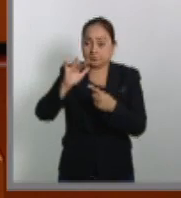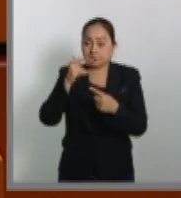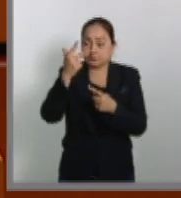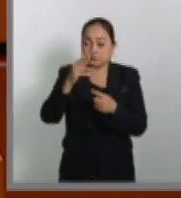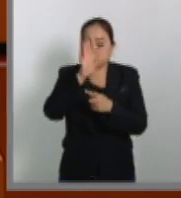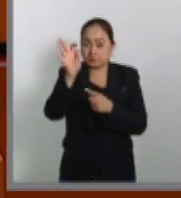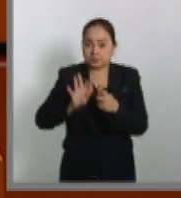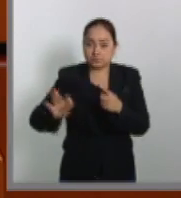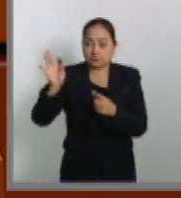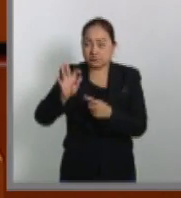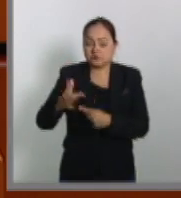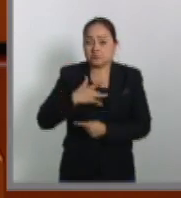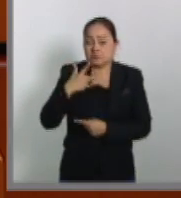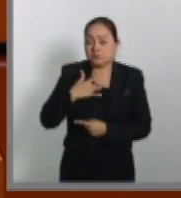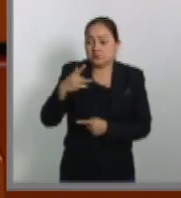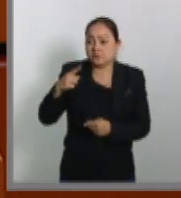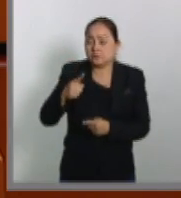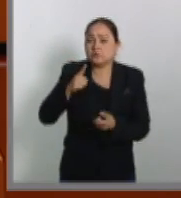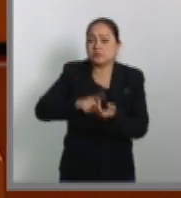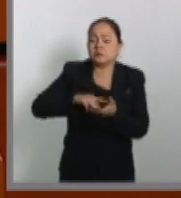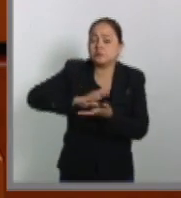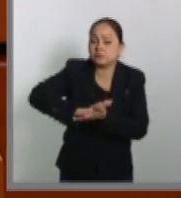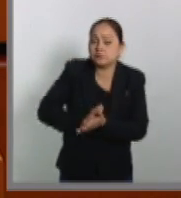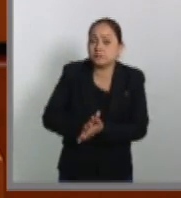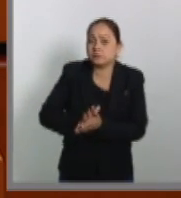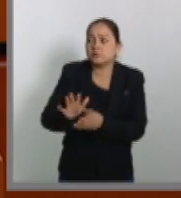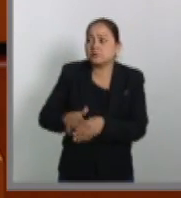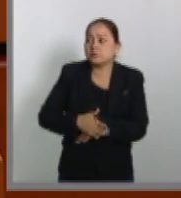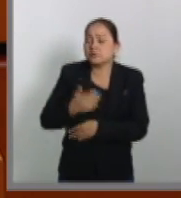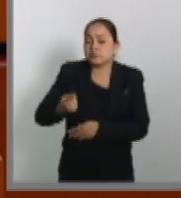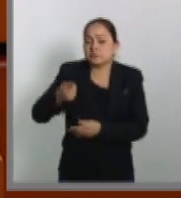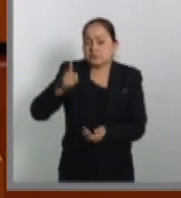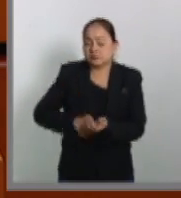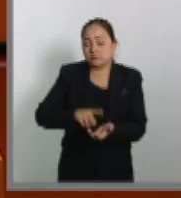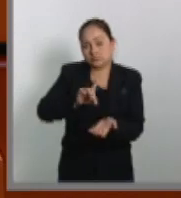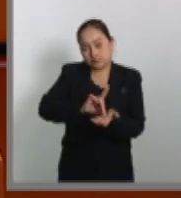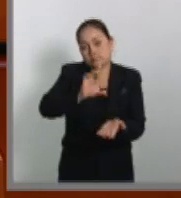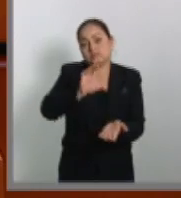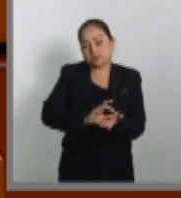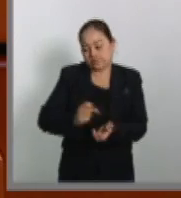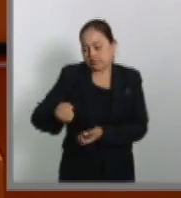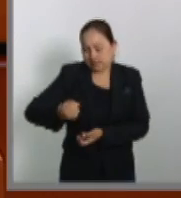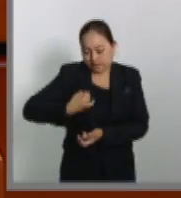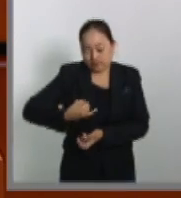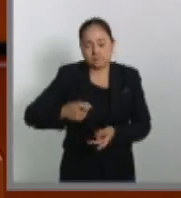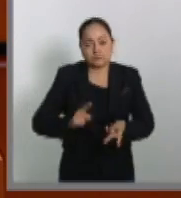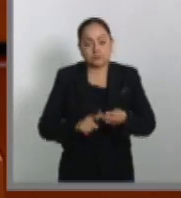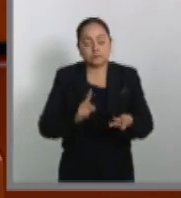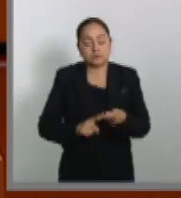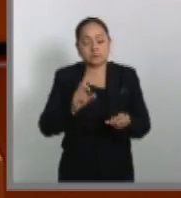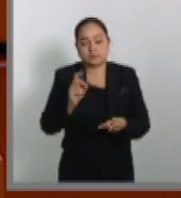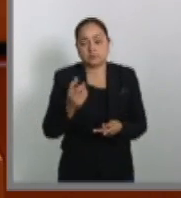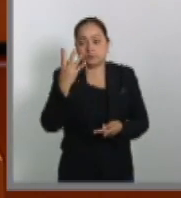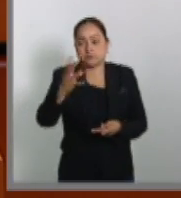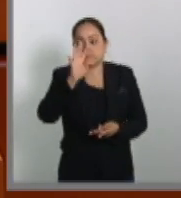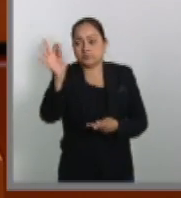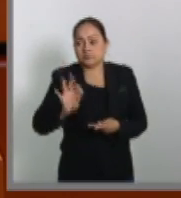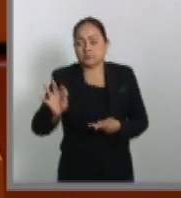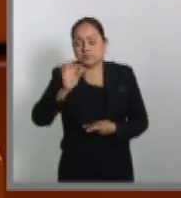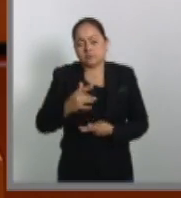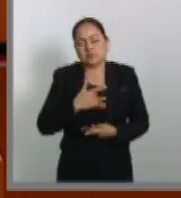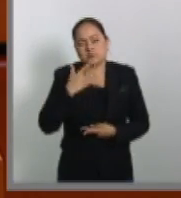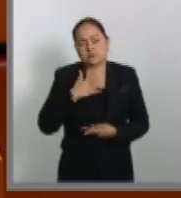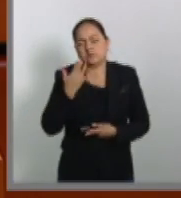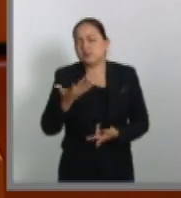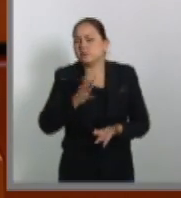58% considera que la discriminación es por su propia discapacidad. Y dos, el 34% considera